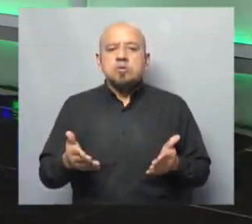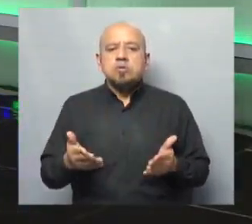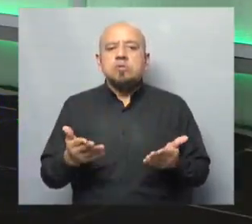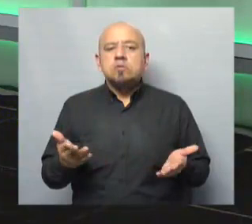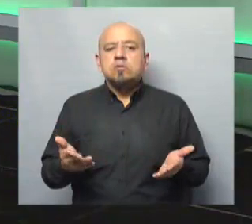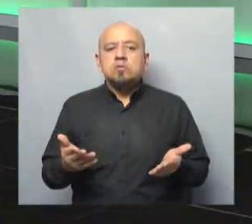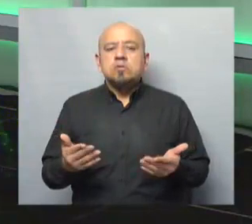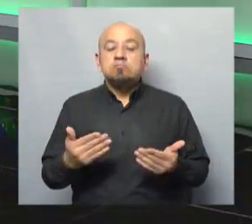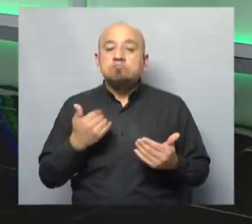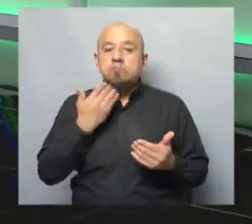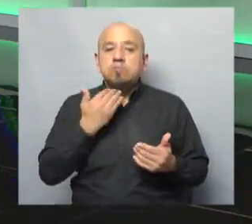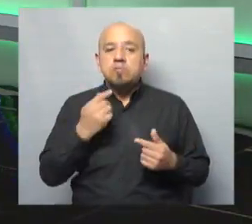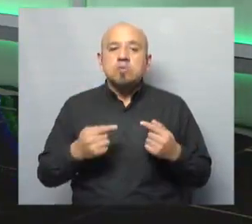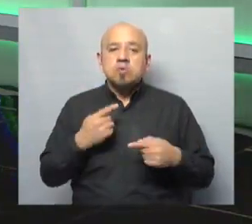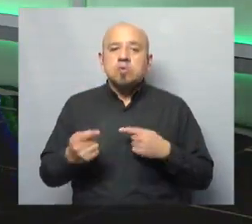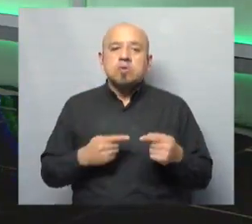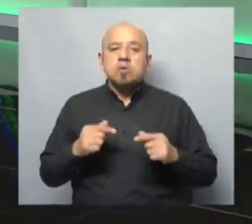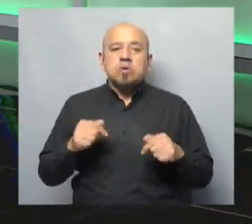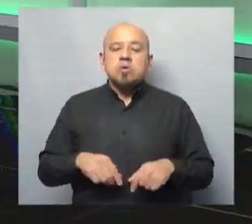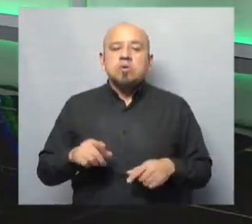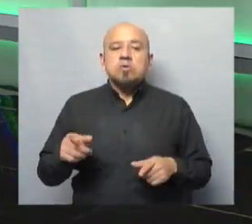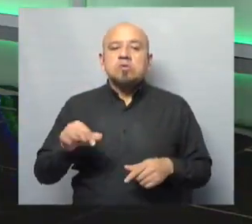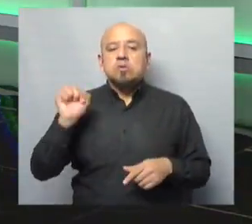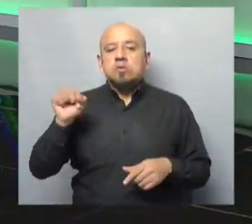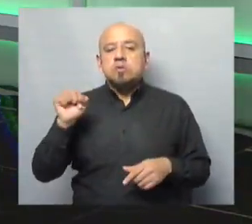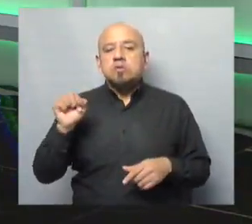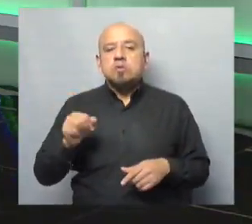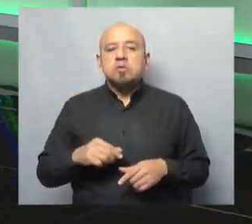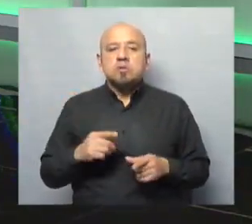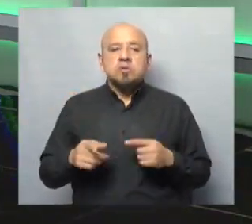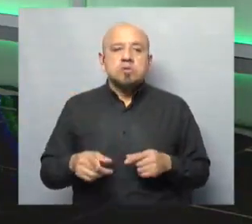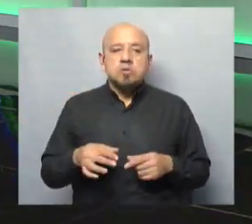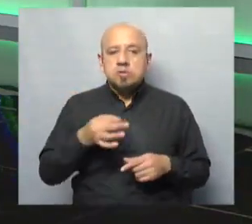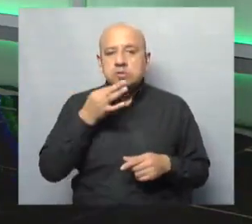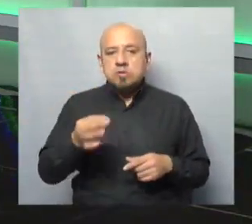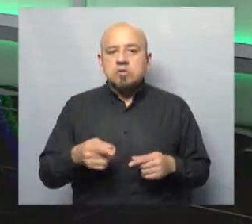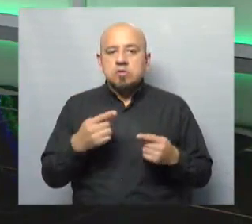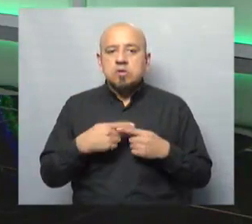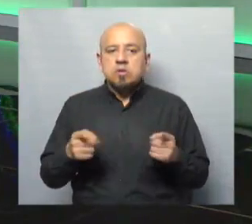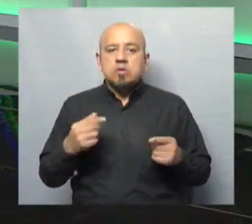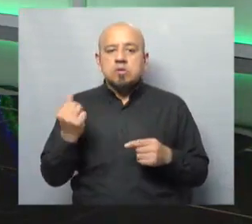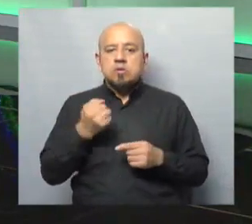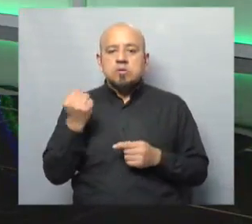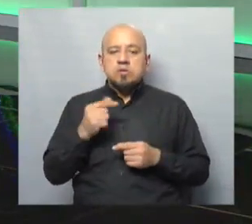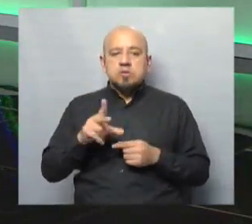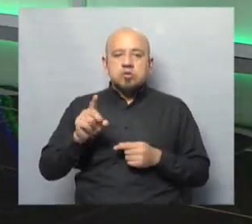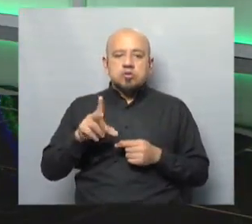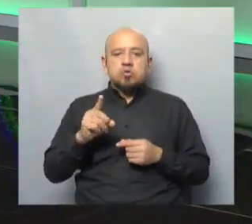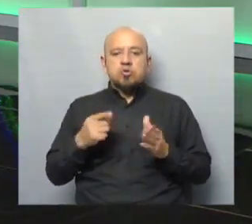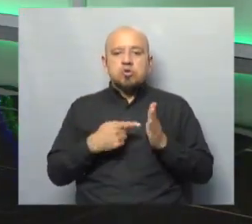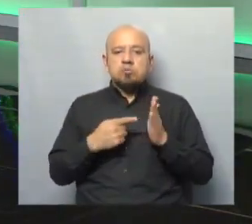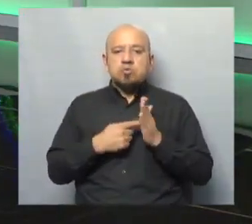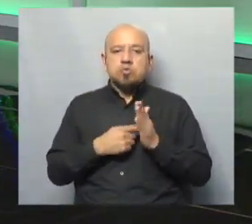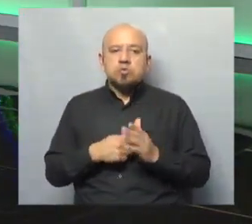va a terminar lo cierto es que hoy una nueva encuesta de la empresa aquagest vuelve a establecer una diferencia importante de unos 12 puntos a favor